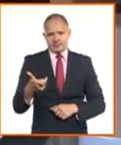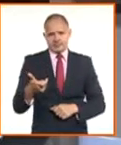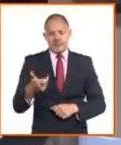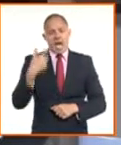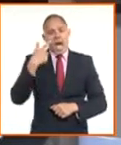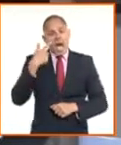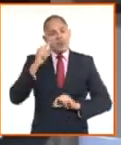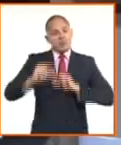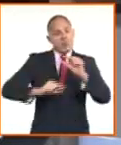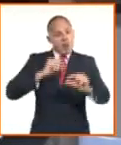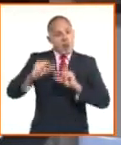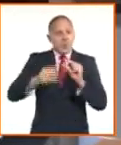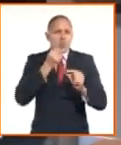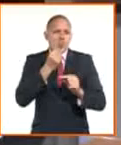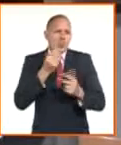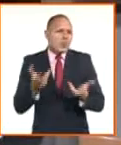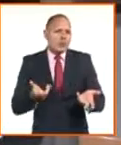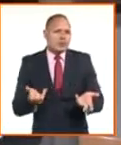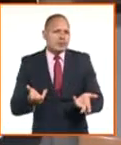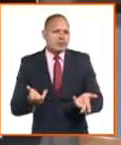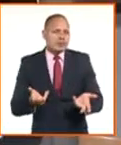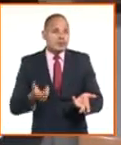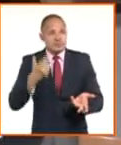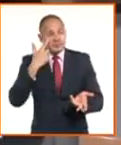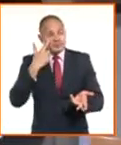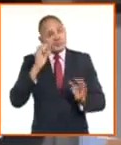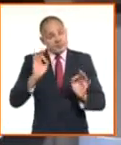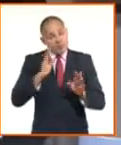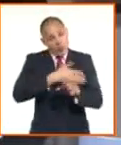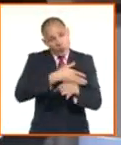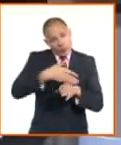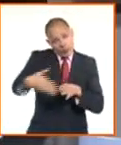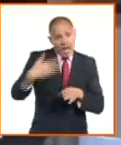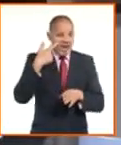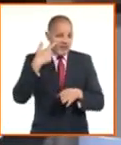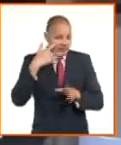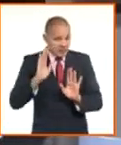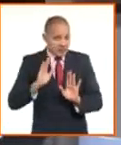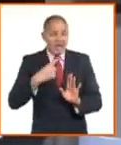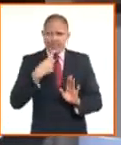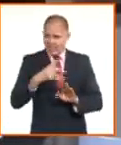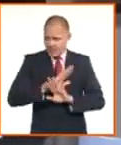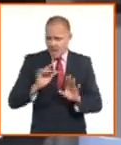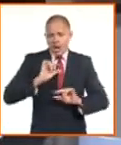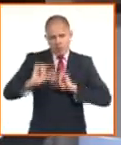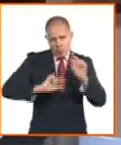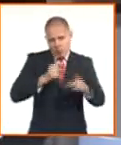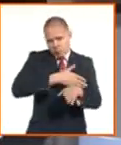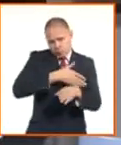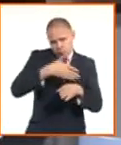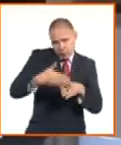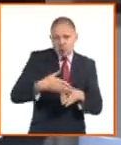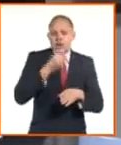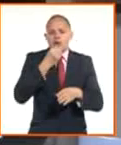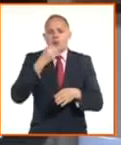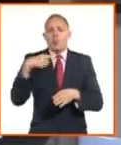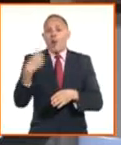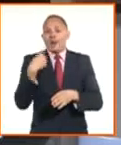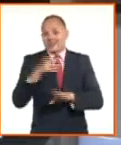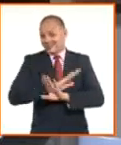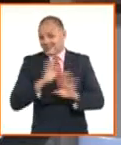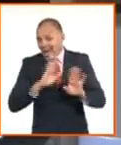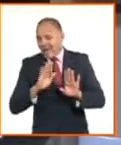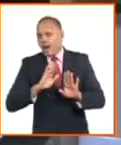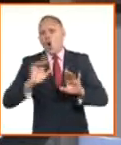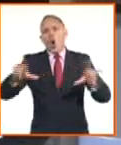llegar, con la trayectoria requerida, con la trayectoria que eso lleva, que nos permita llegar a una economía que opere en todas sus transacciones